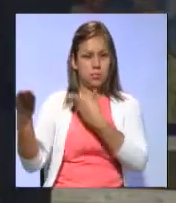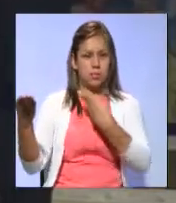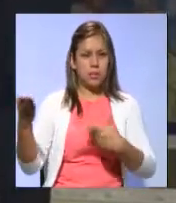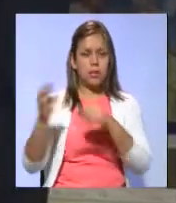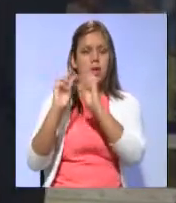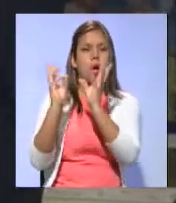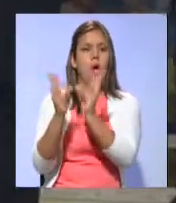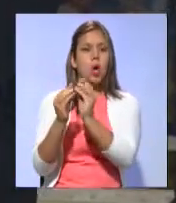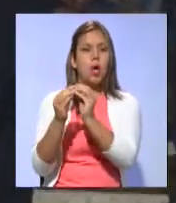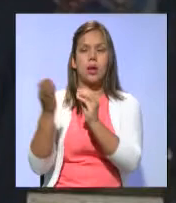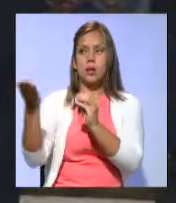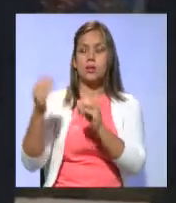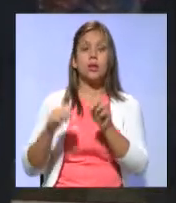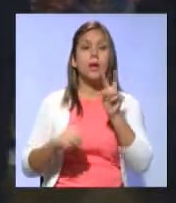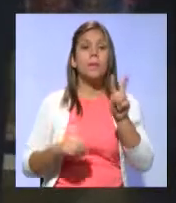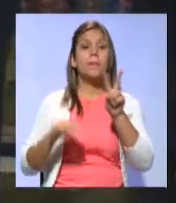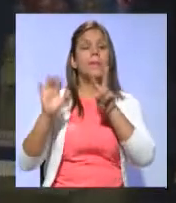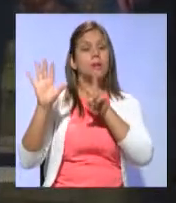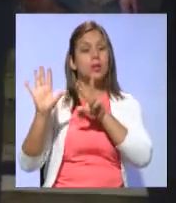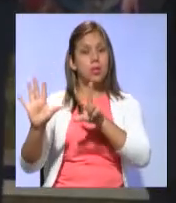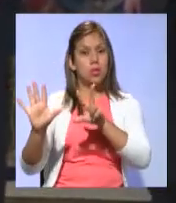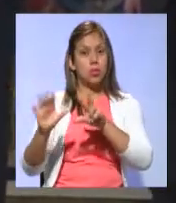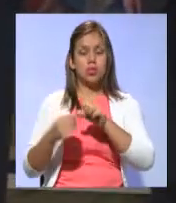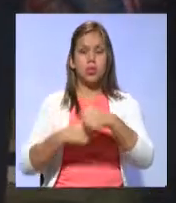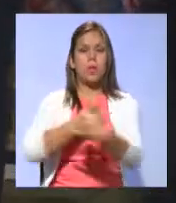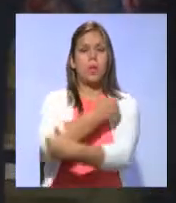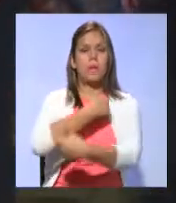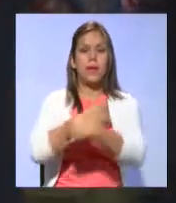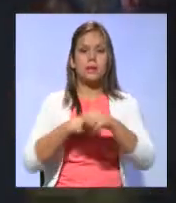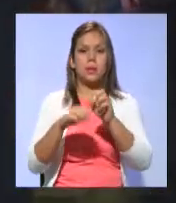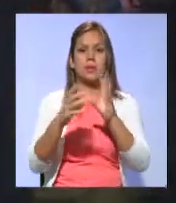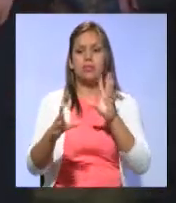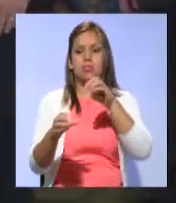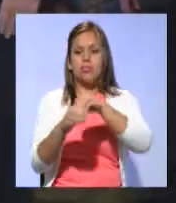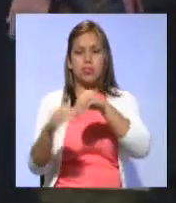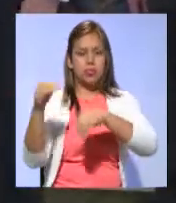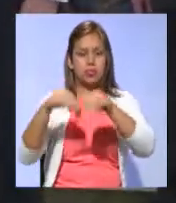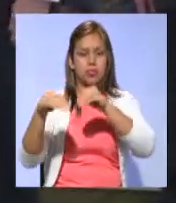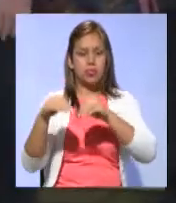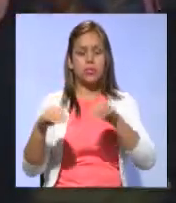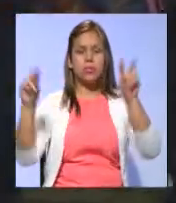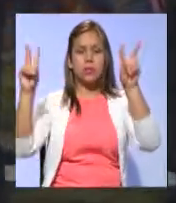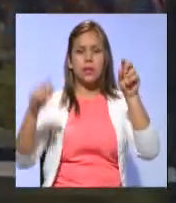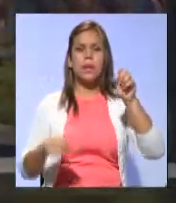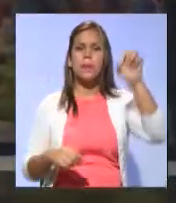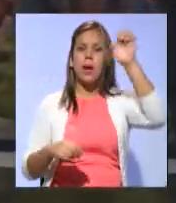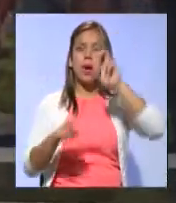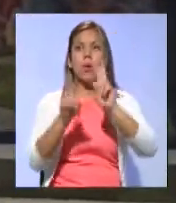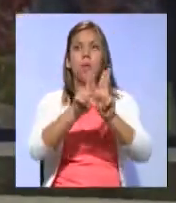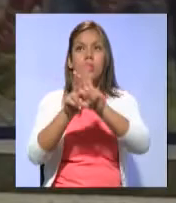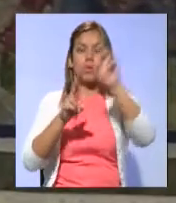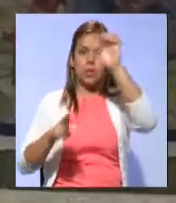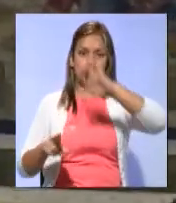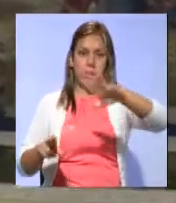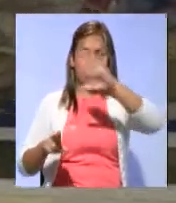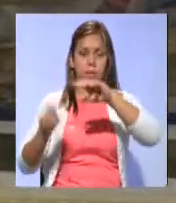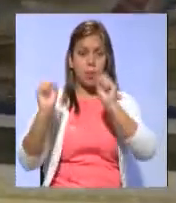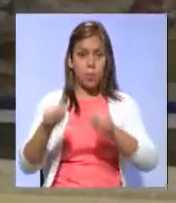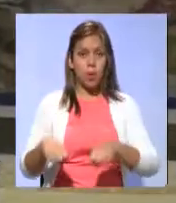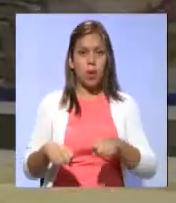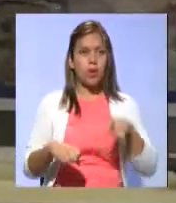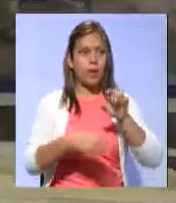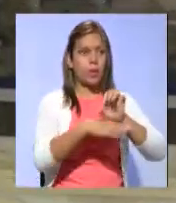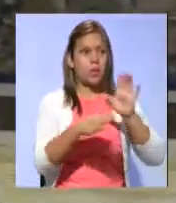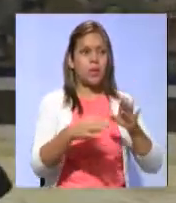de los 28 países que conforman la Unión Europea con el objetivo de lograr la exención del visado Schengen, es decir, de libre circulación para